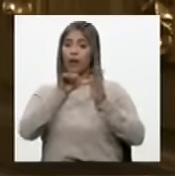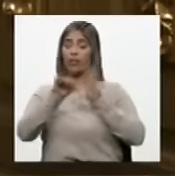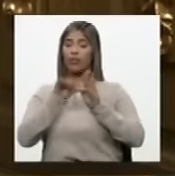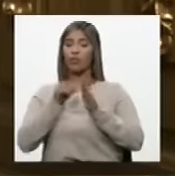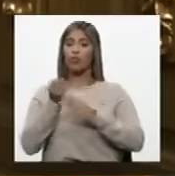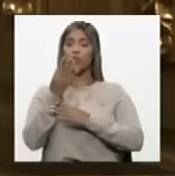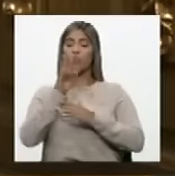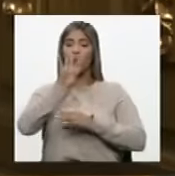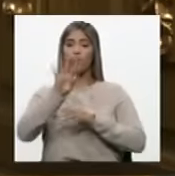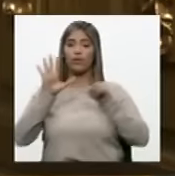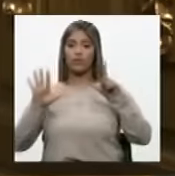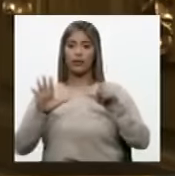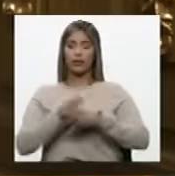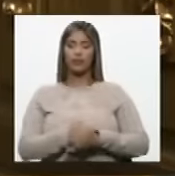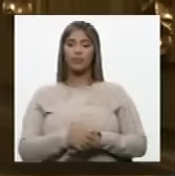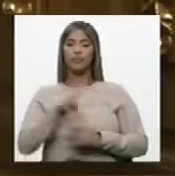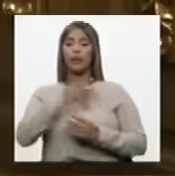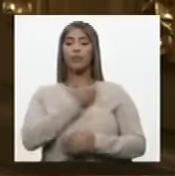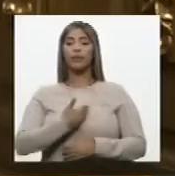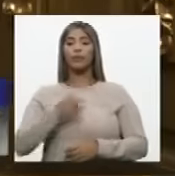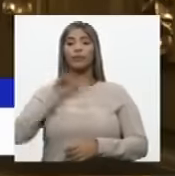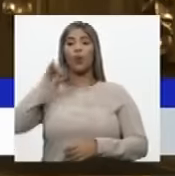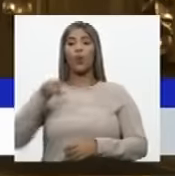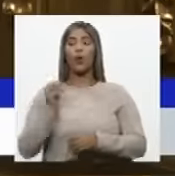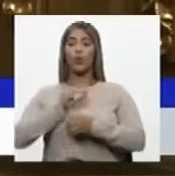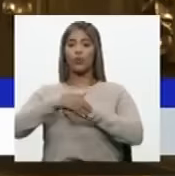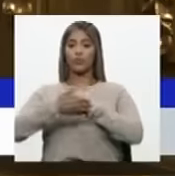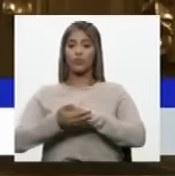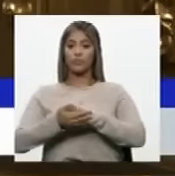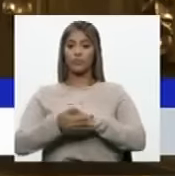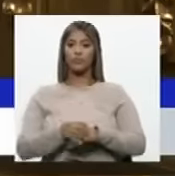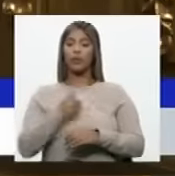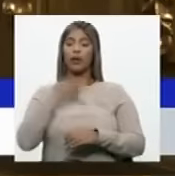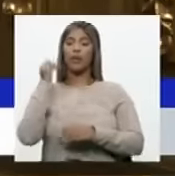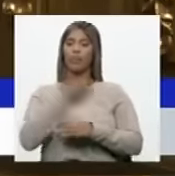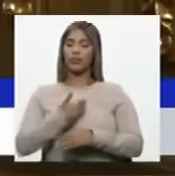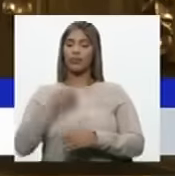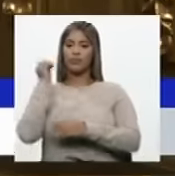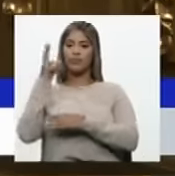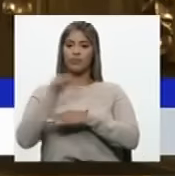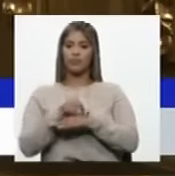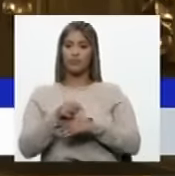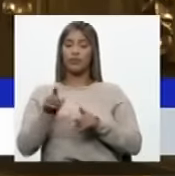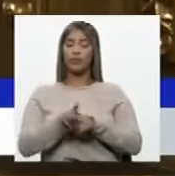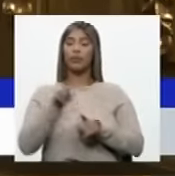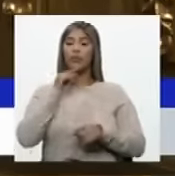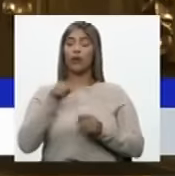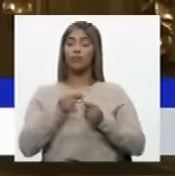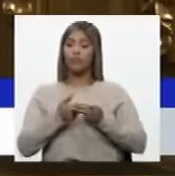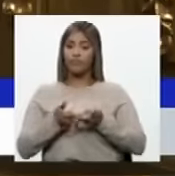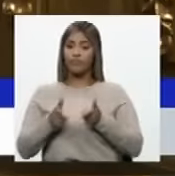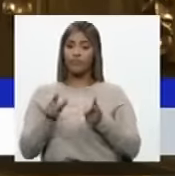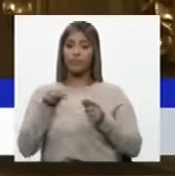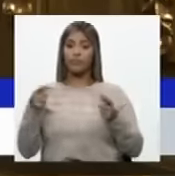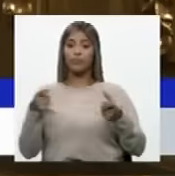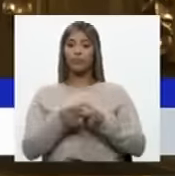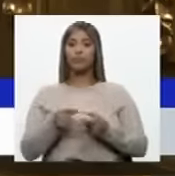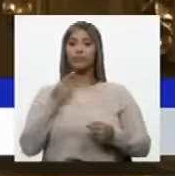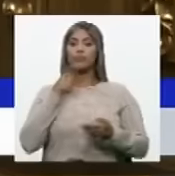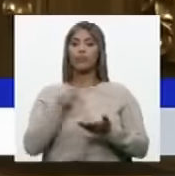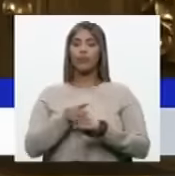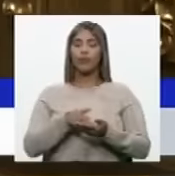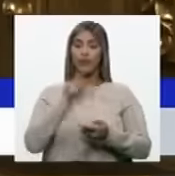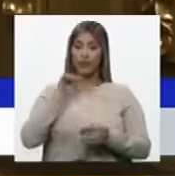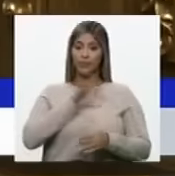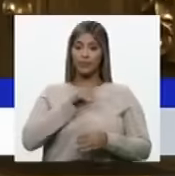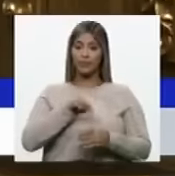El presidente de la Asamblea Nacional, diputado Jorge Rodríguez Gómez, previo anuncio de secretaría del quórum reglamentario, abrió la sesión ordinaria con la asistencia en